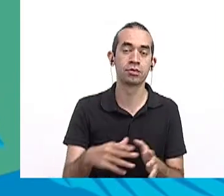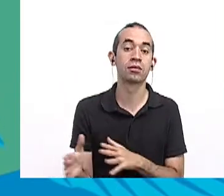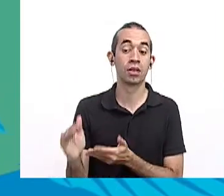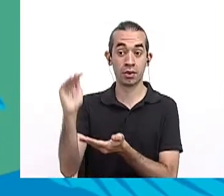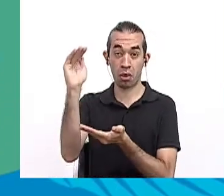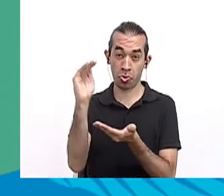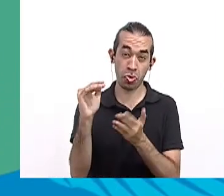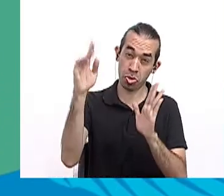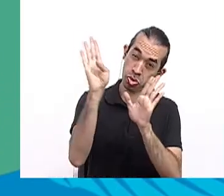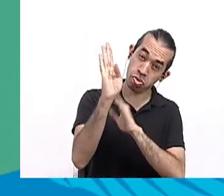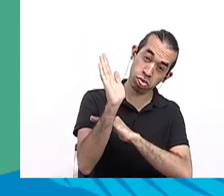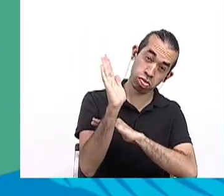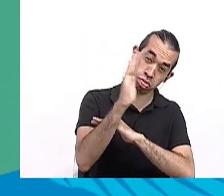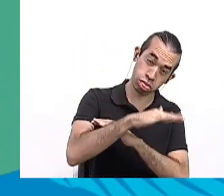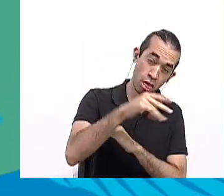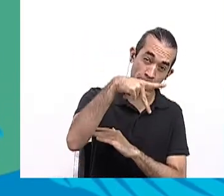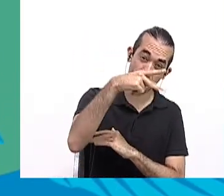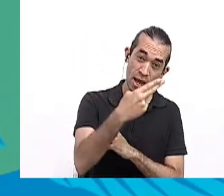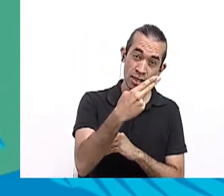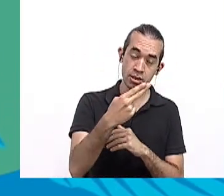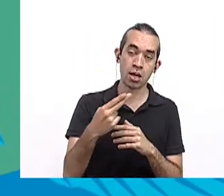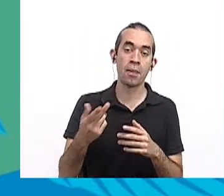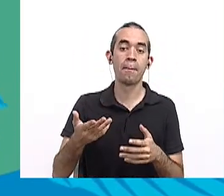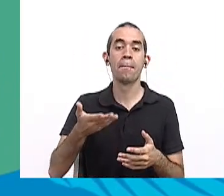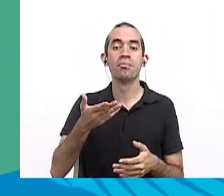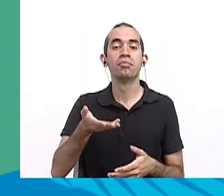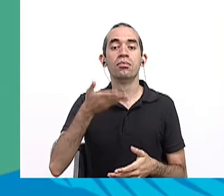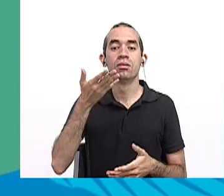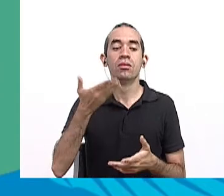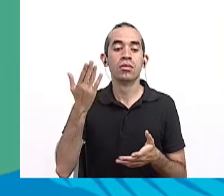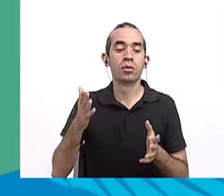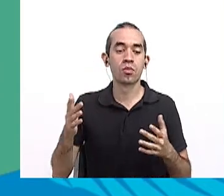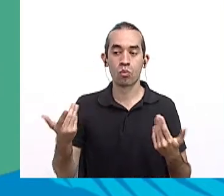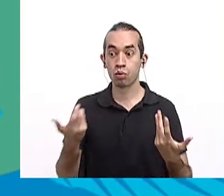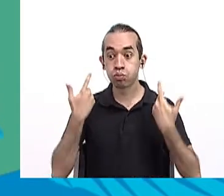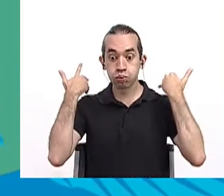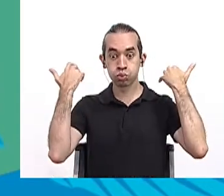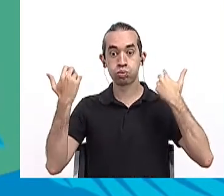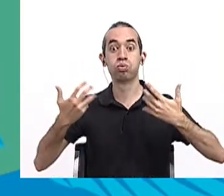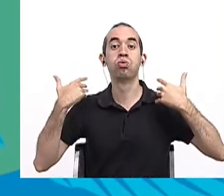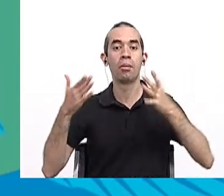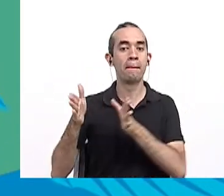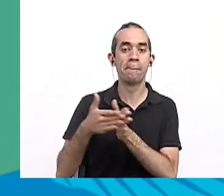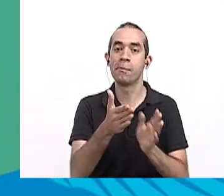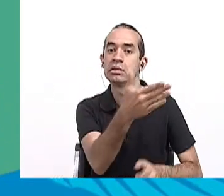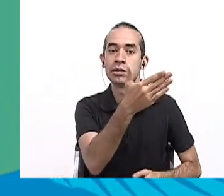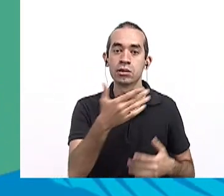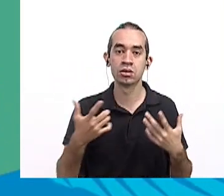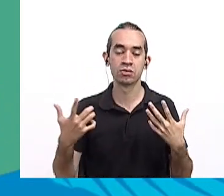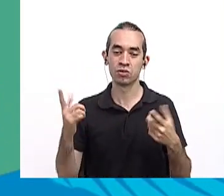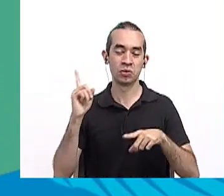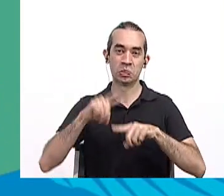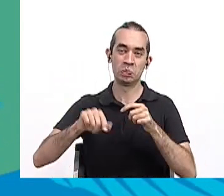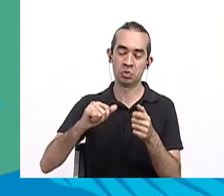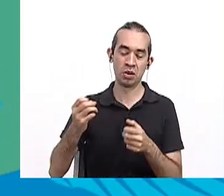peces reducirá la eficiencia del intercambio de oxígeno en sus branquias